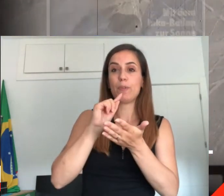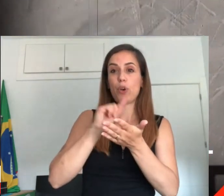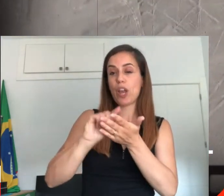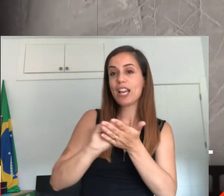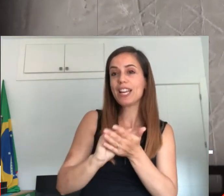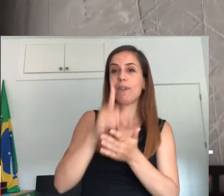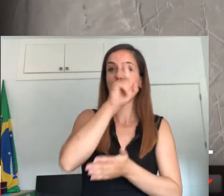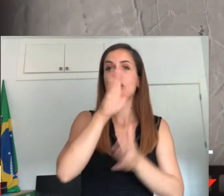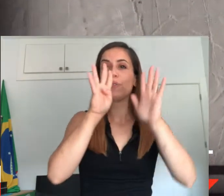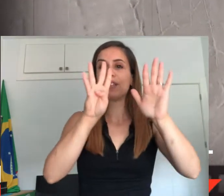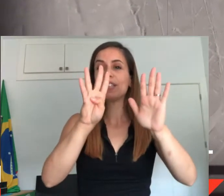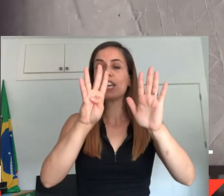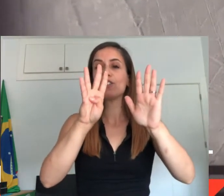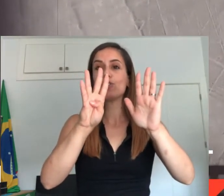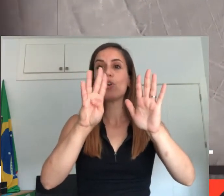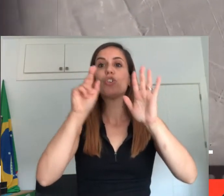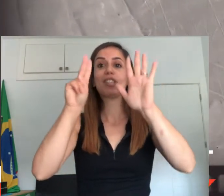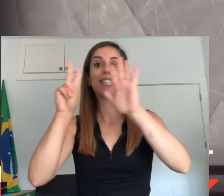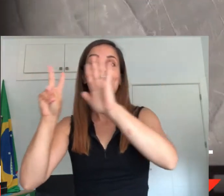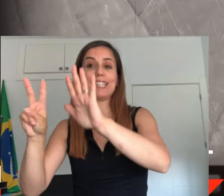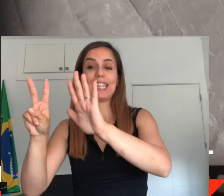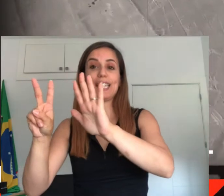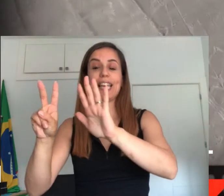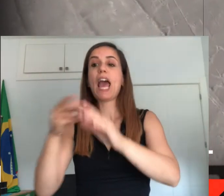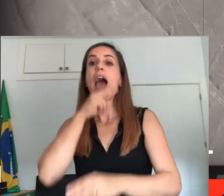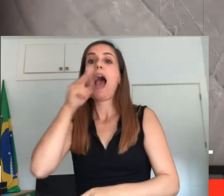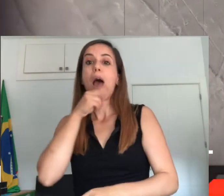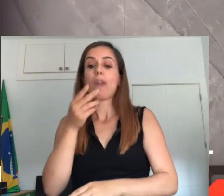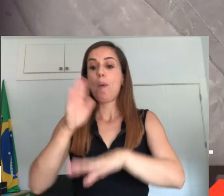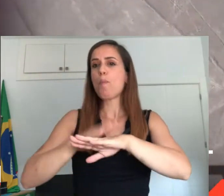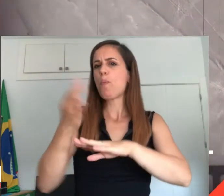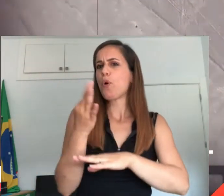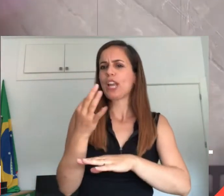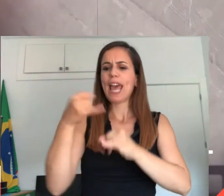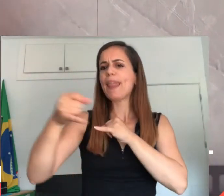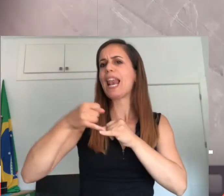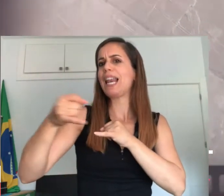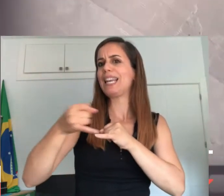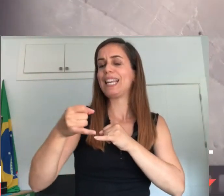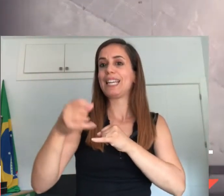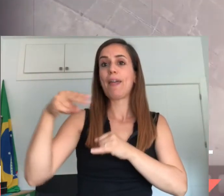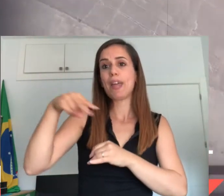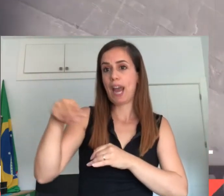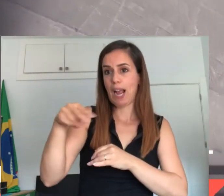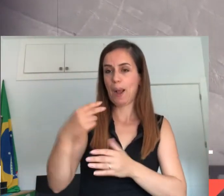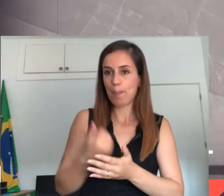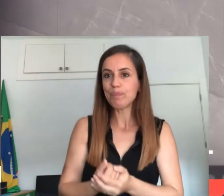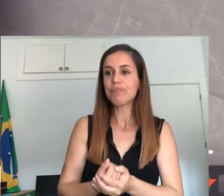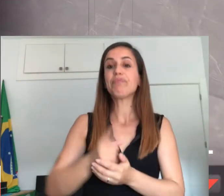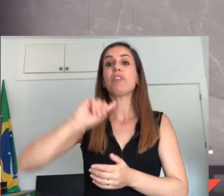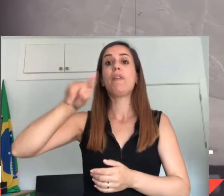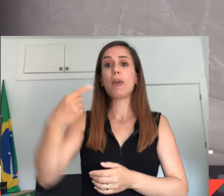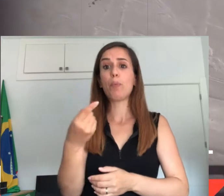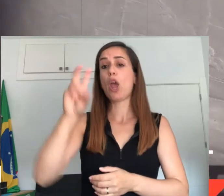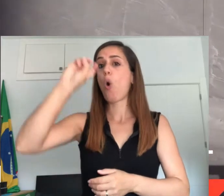hijos y se sigue hablando sobre el porqué de las líneas de Nazca. George von Breuning, casi todos de la